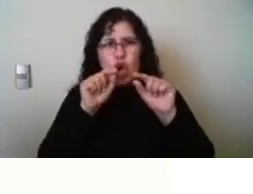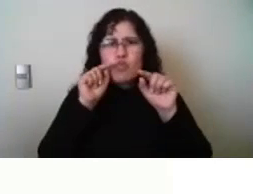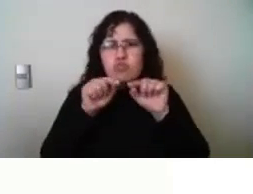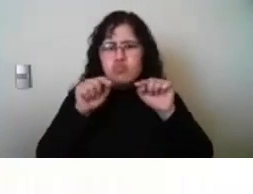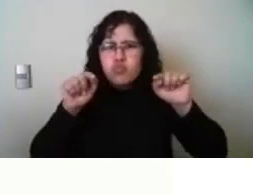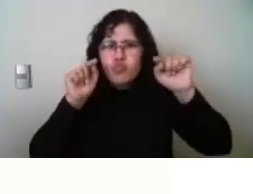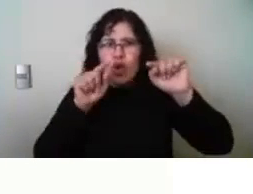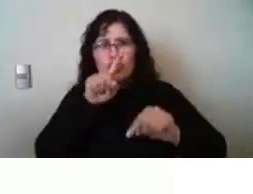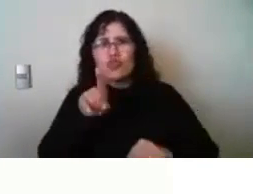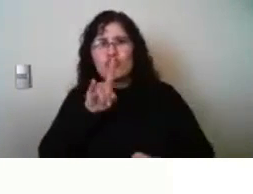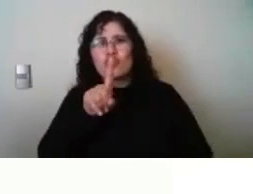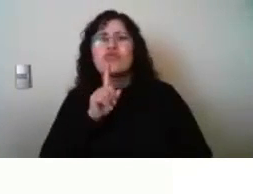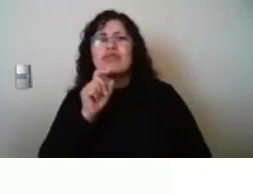moléculas